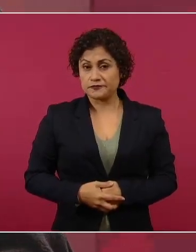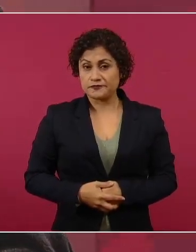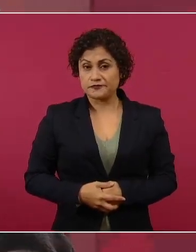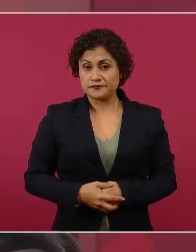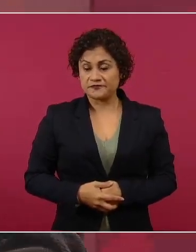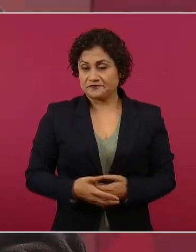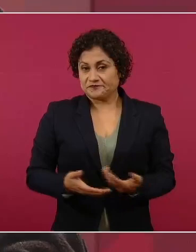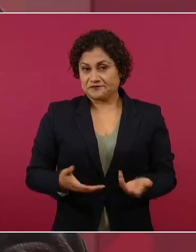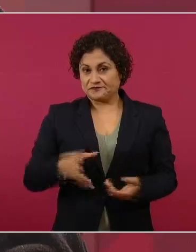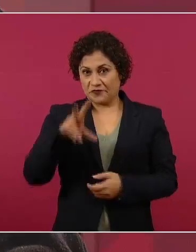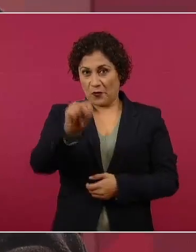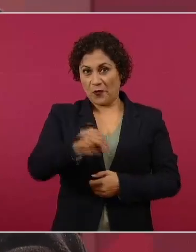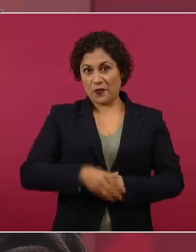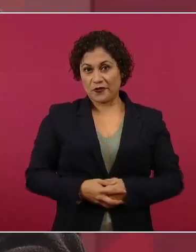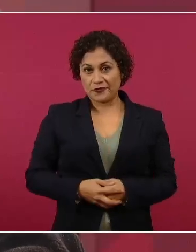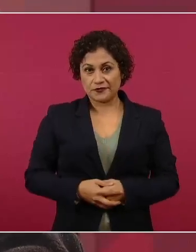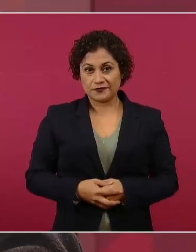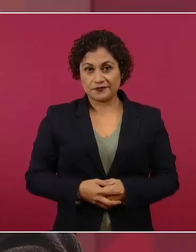No.